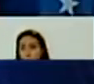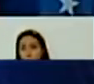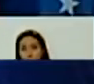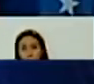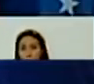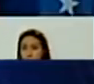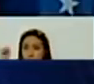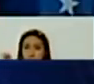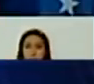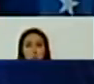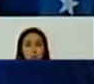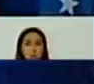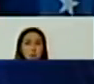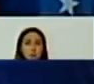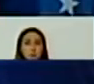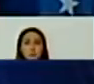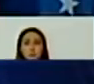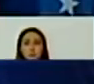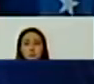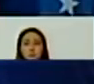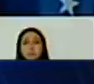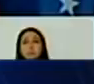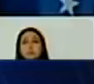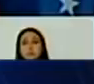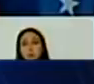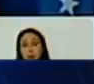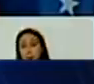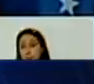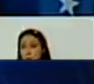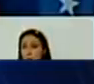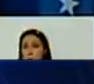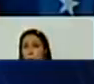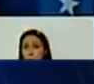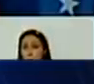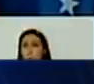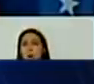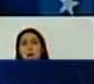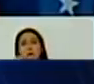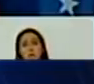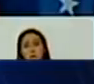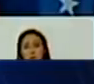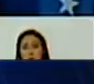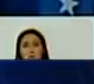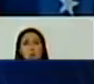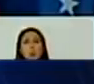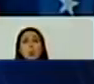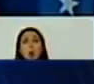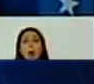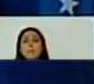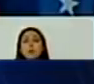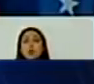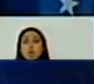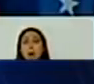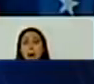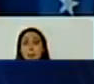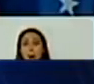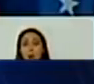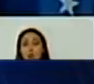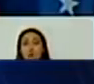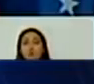femicidio. Y en este sentido, el Ministerio Público ejerció de manera inmediata la